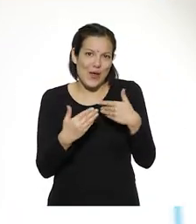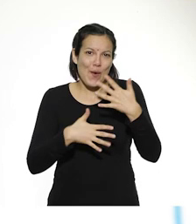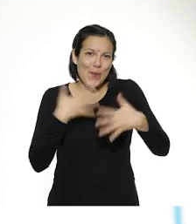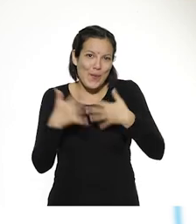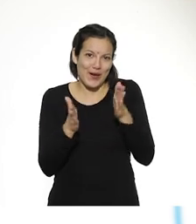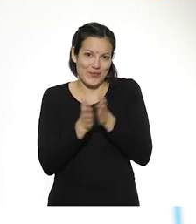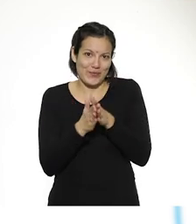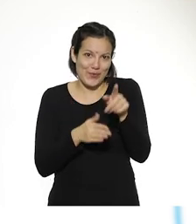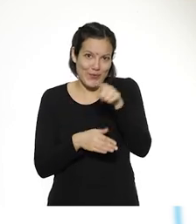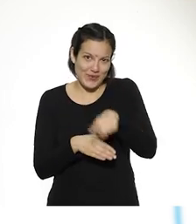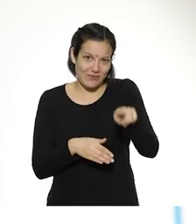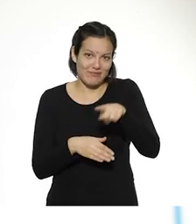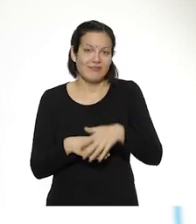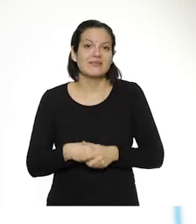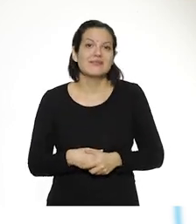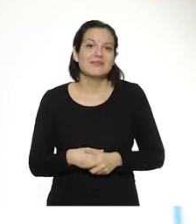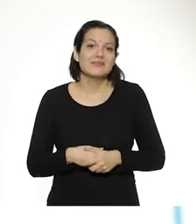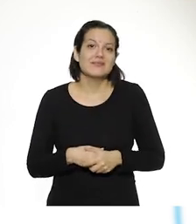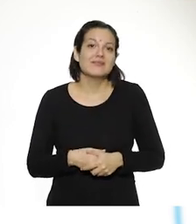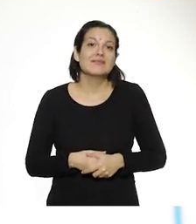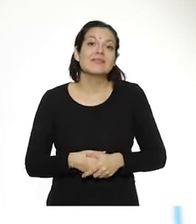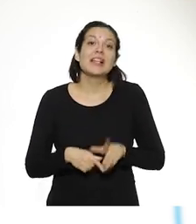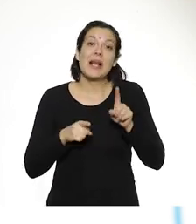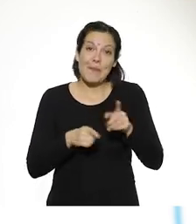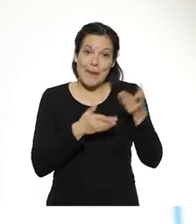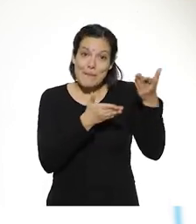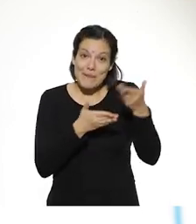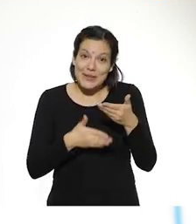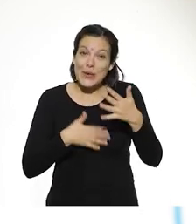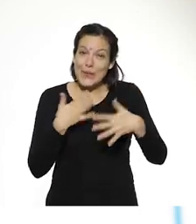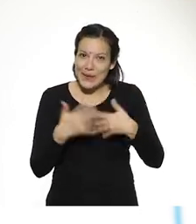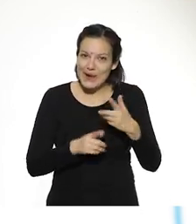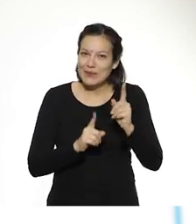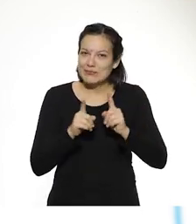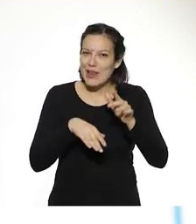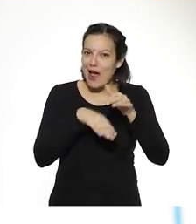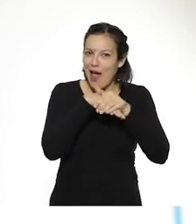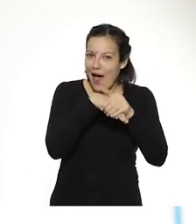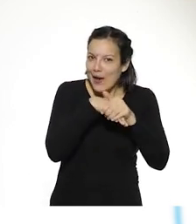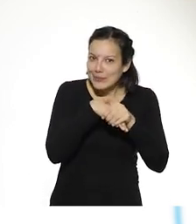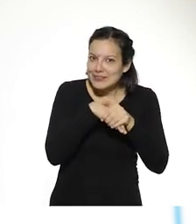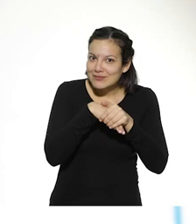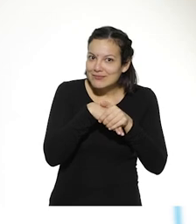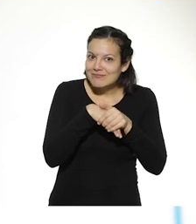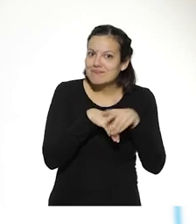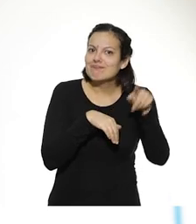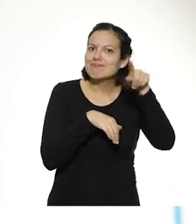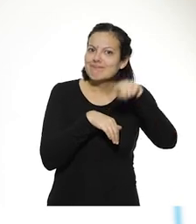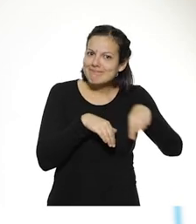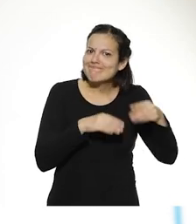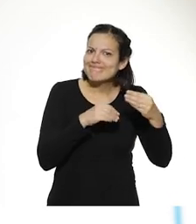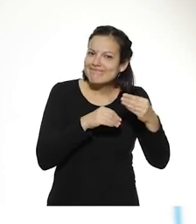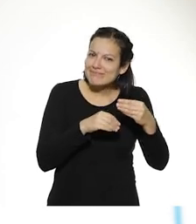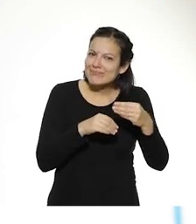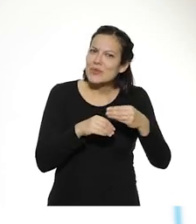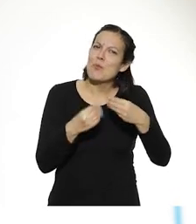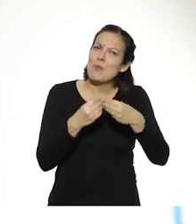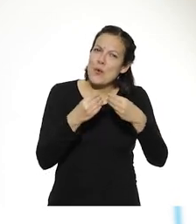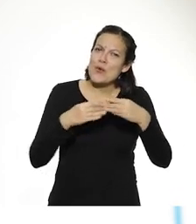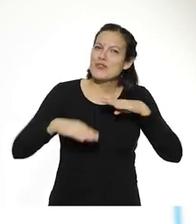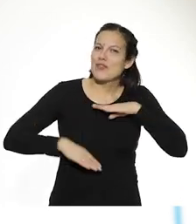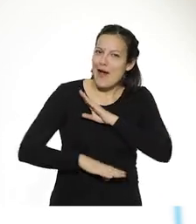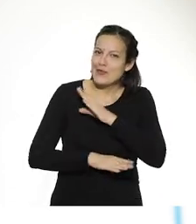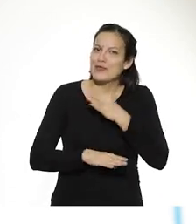jugar con ustedes. Y también invité a jugar a unos amigos que participaron en